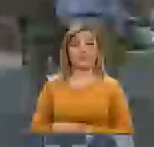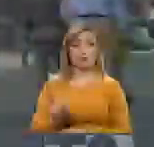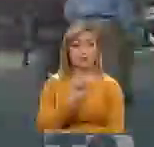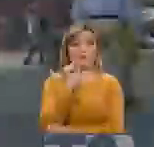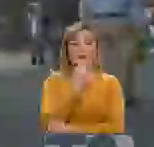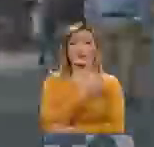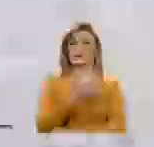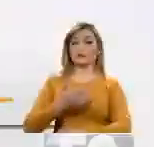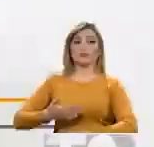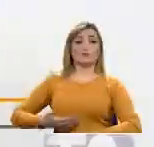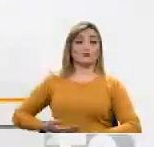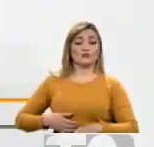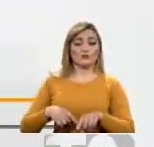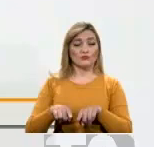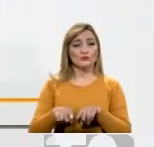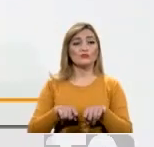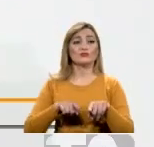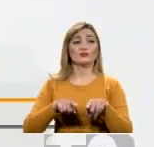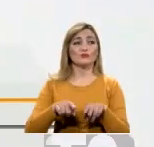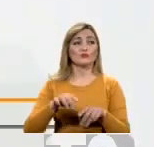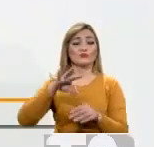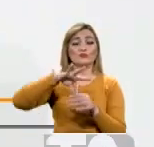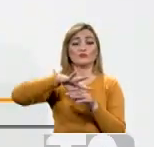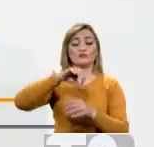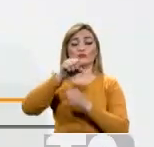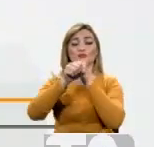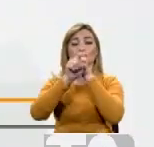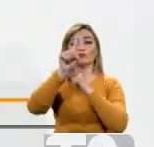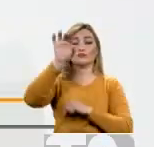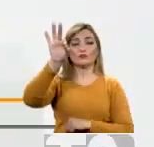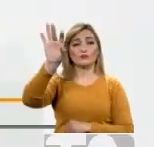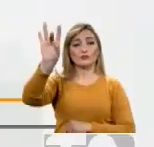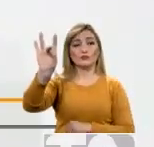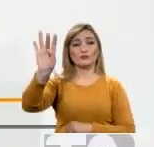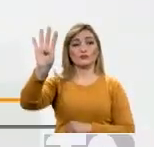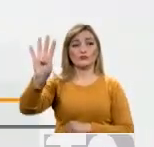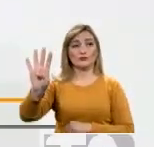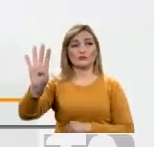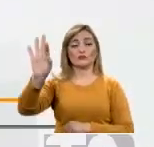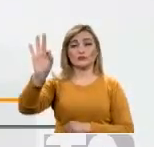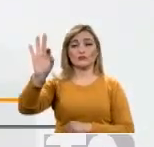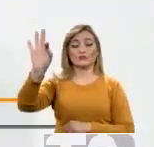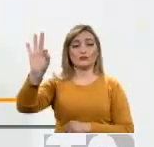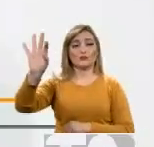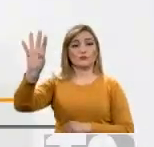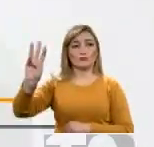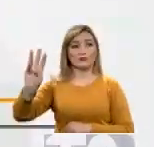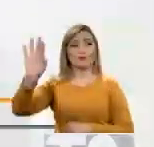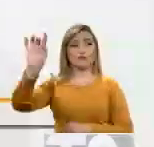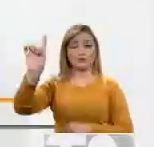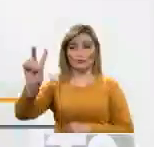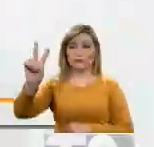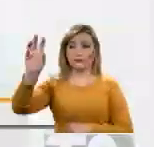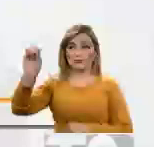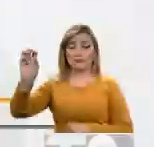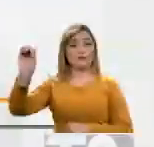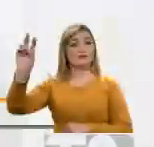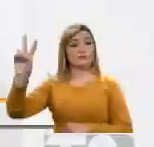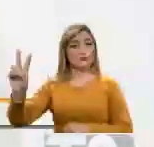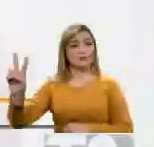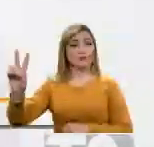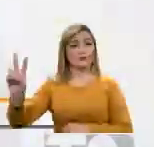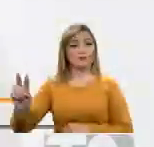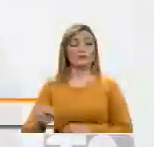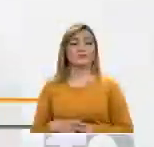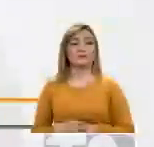sillón de Carondelet, mientras que en las elecciones de 1984, 1996 y 2002 hubo